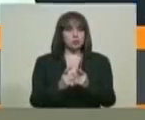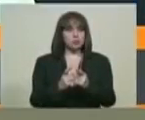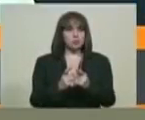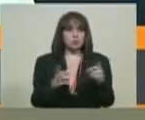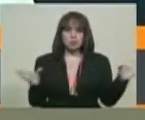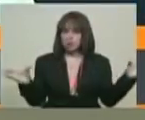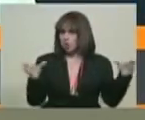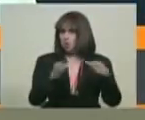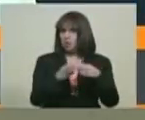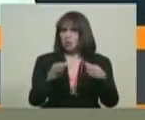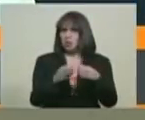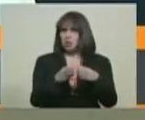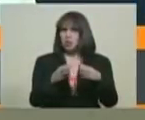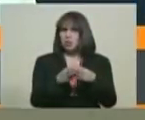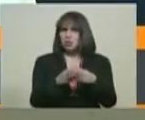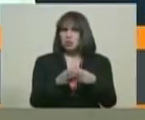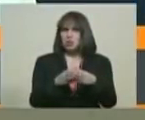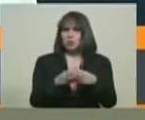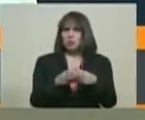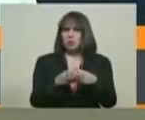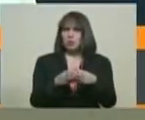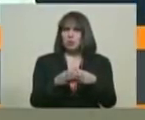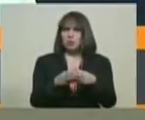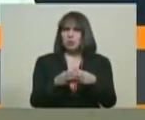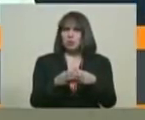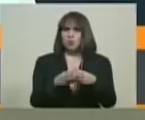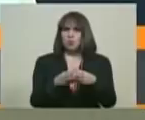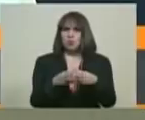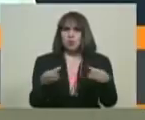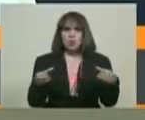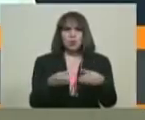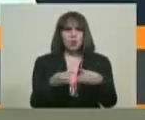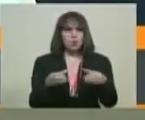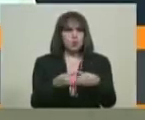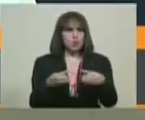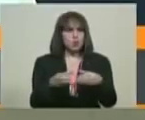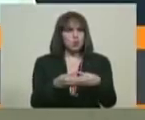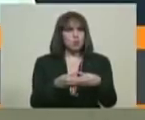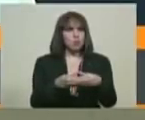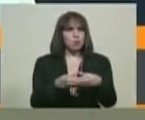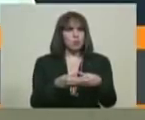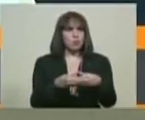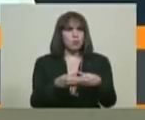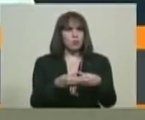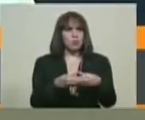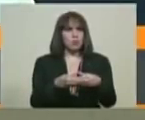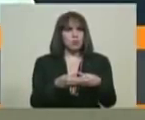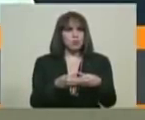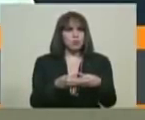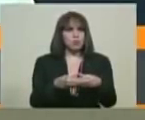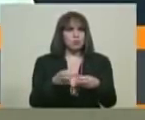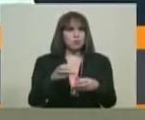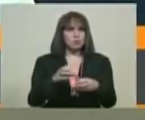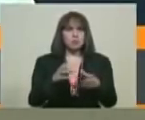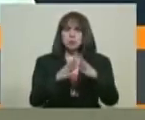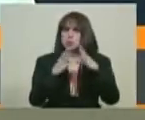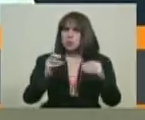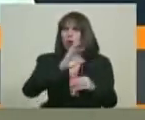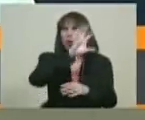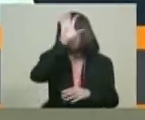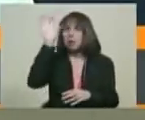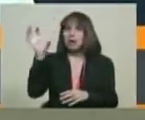de reuniones, visitas, una reunión de los países del ALBA con el secretario general